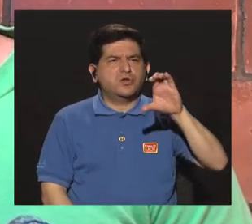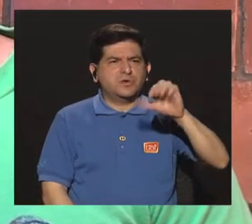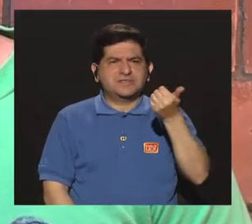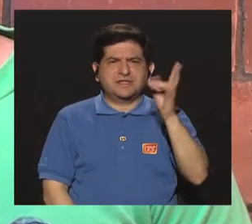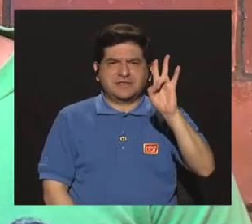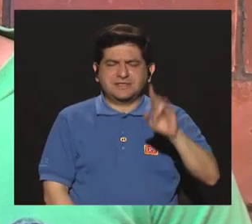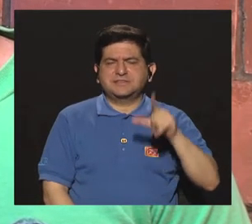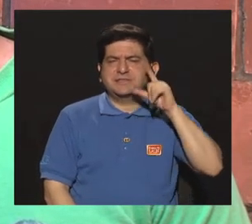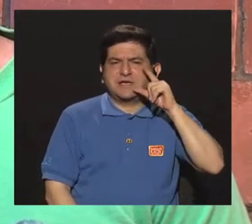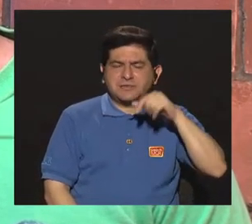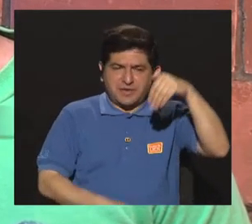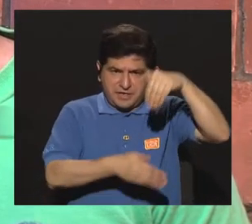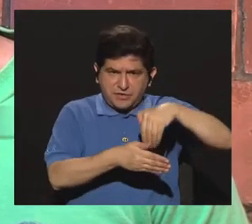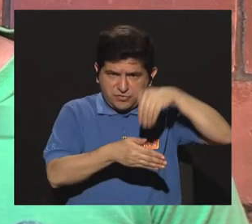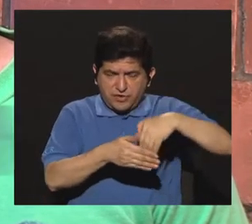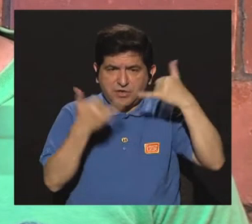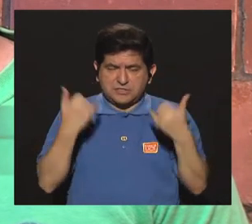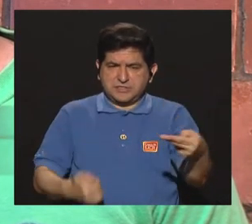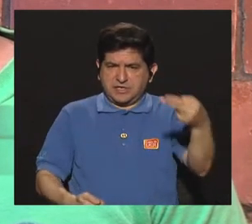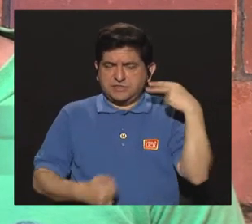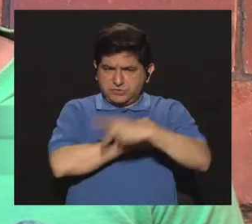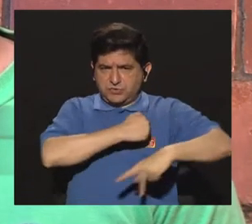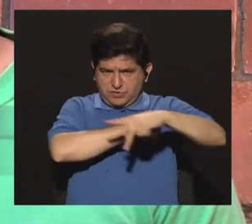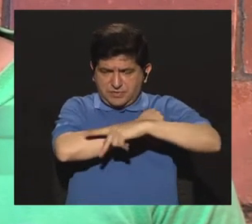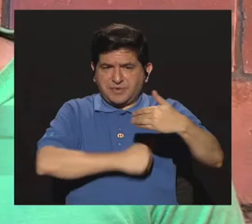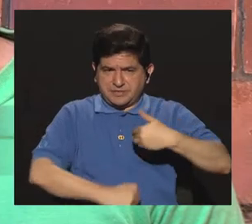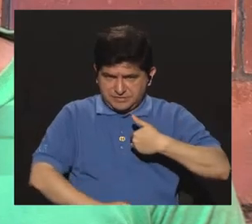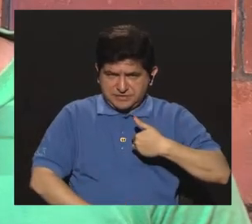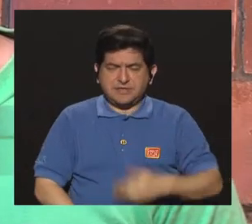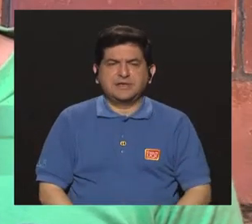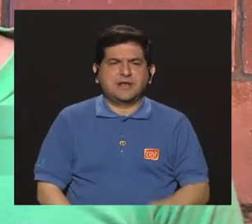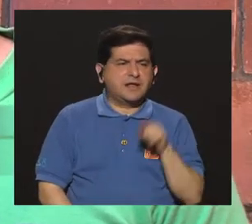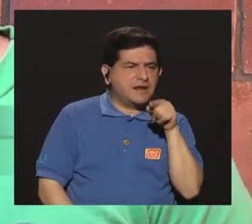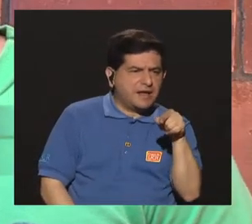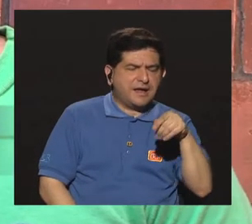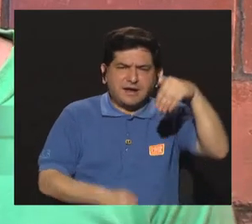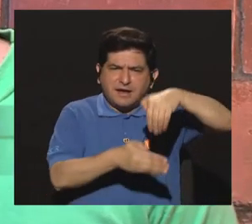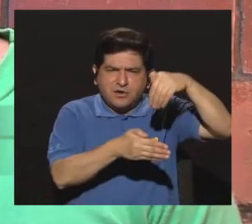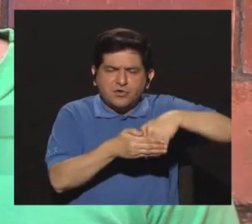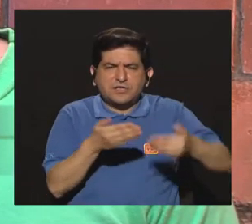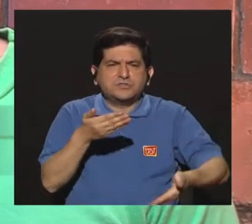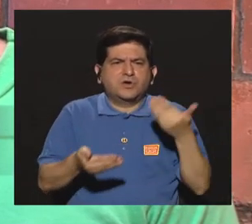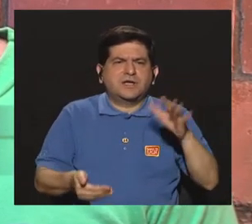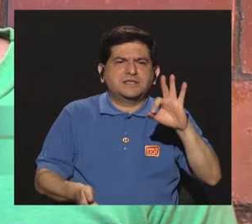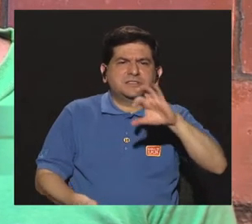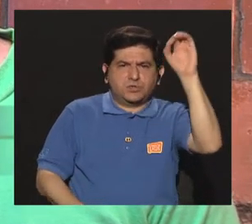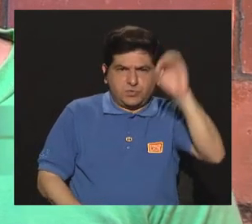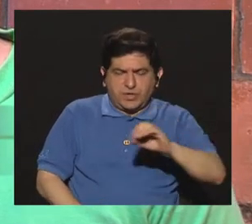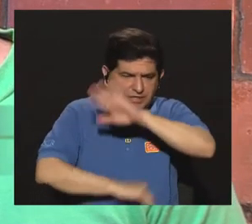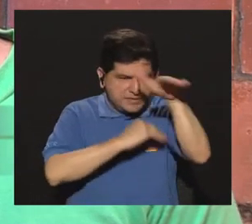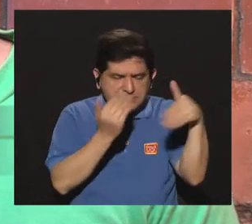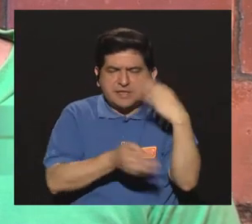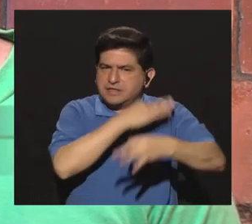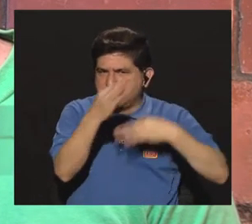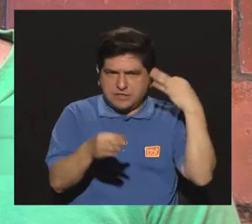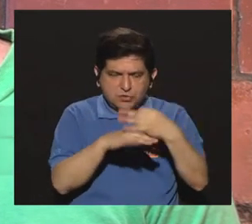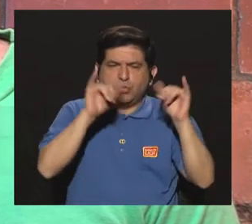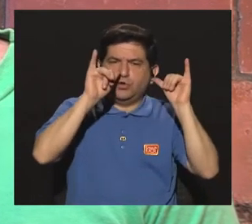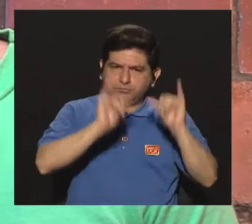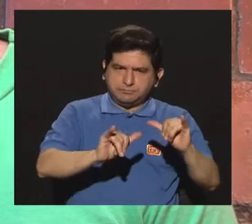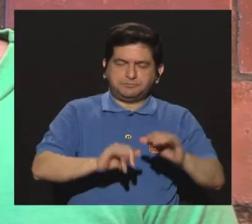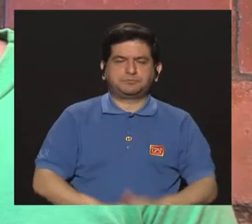917 especies de aves que se han registrado históricamente en el país la colección alberga cerca del 90% de